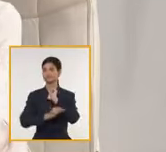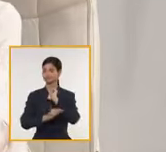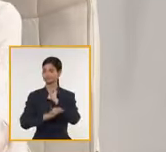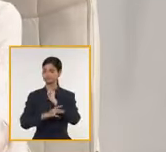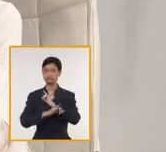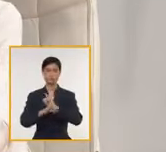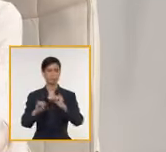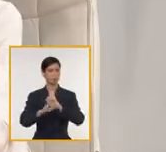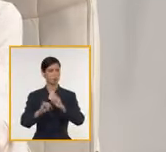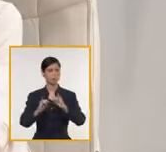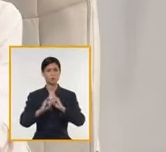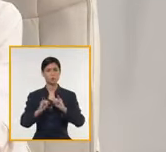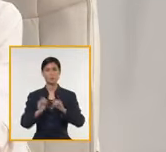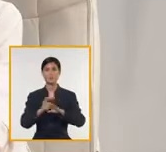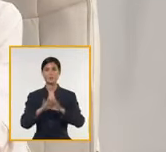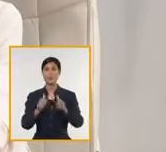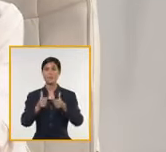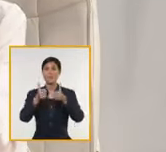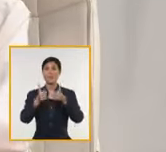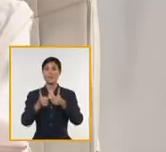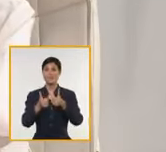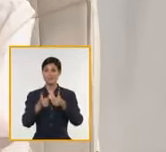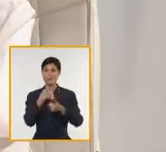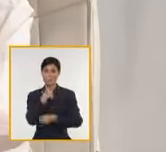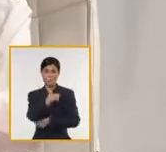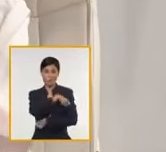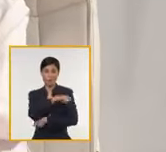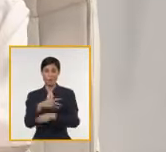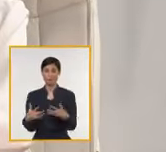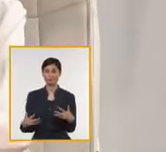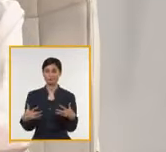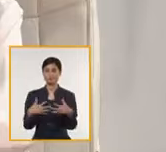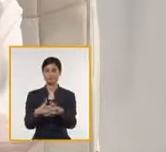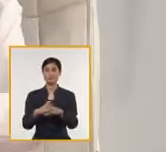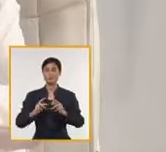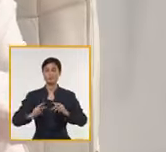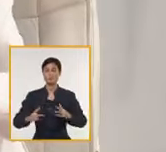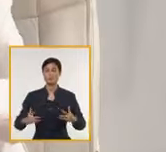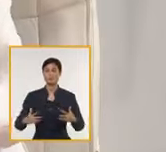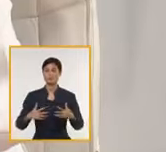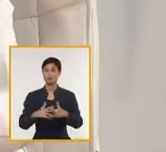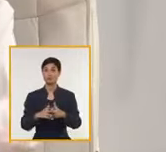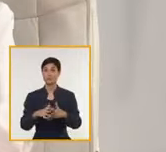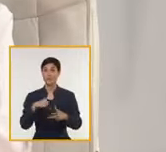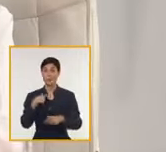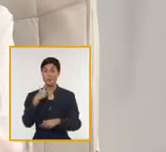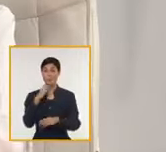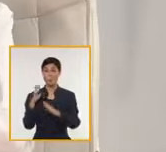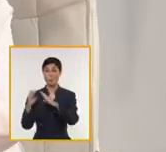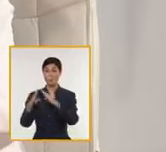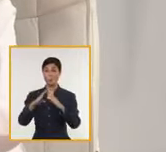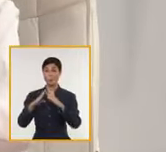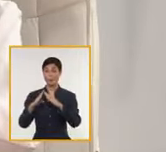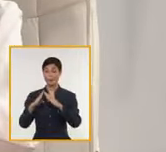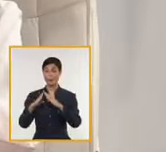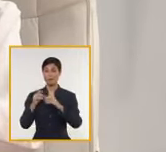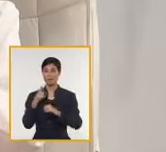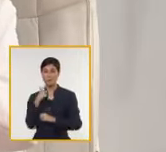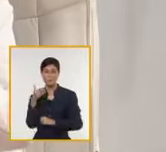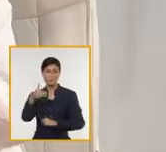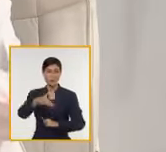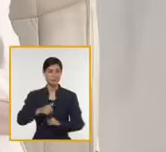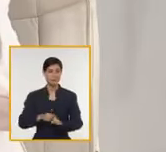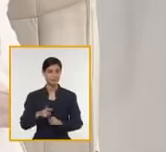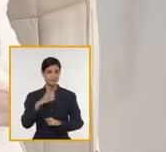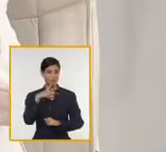ejemplo, se hacía frecuente llegar a una comunidad y que esa propia comunidad tuviera sus medios de